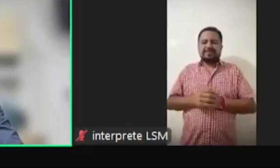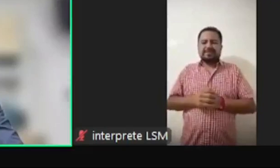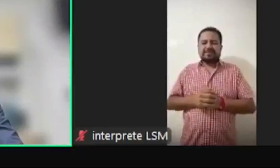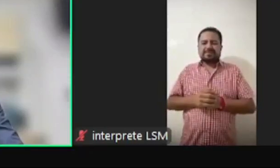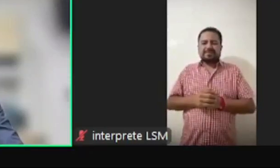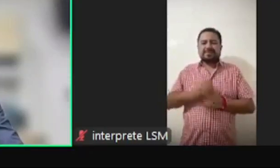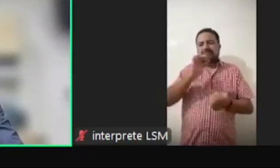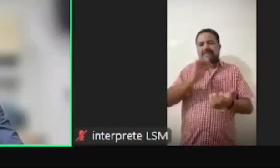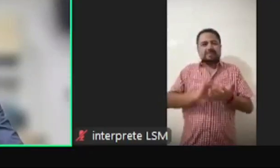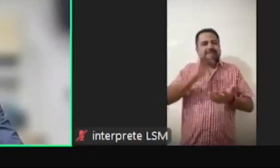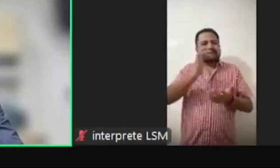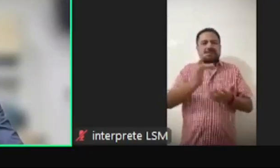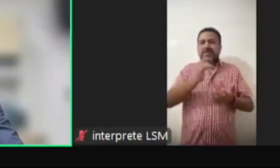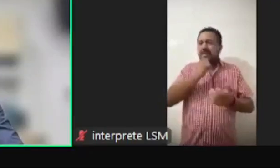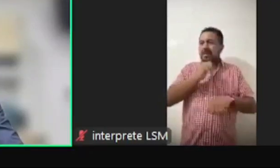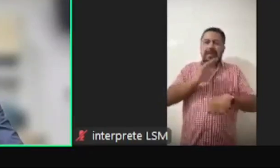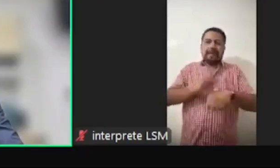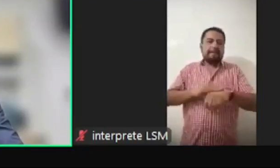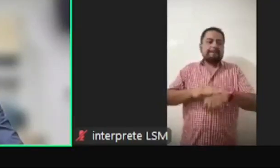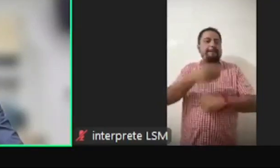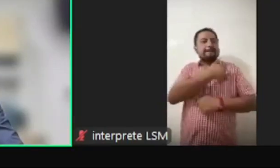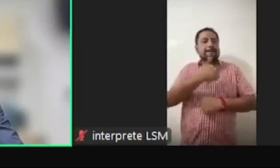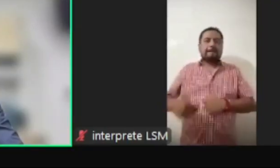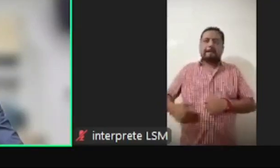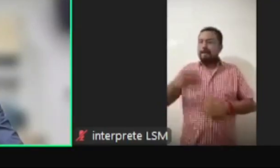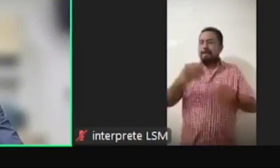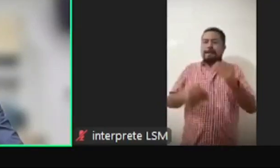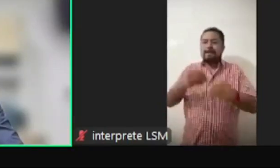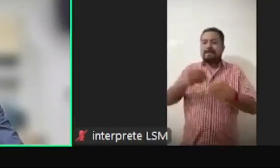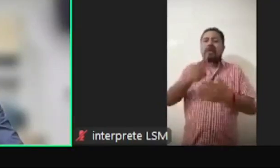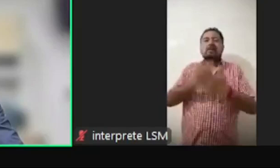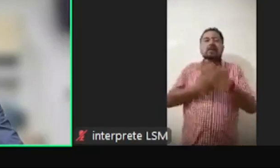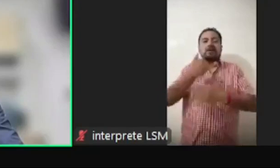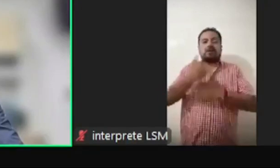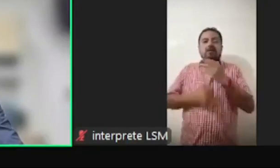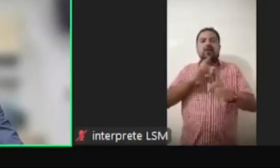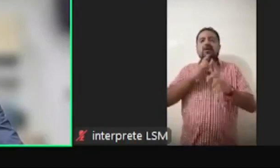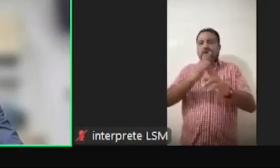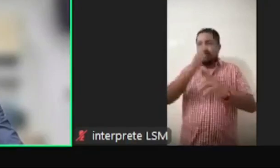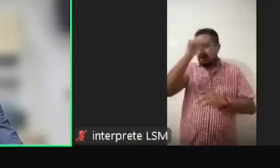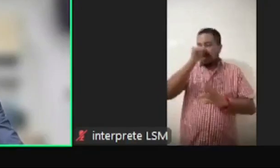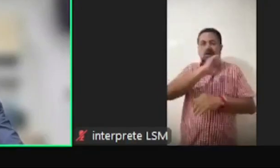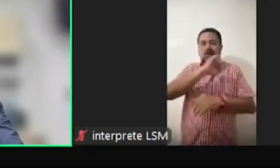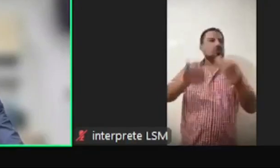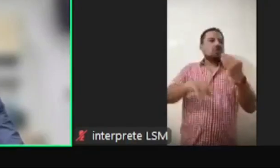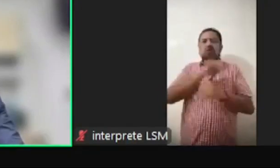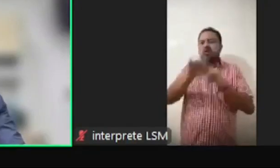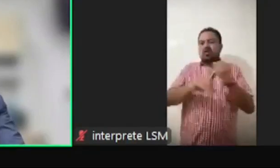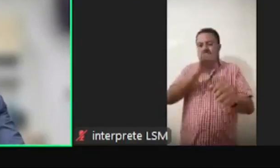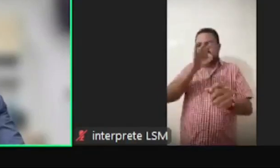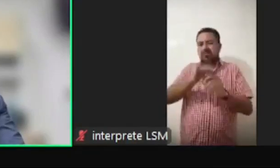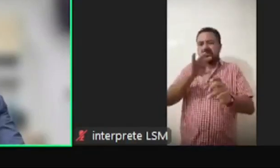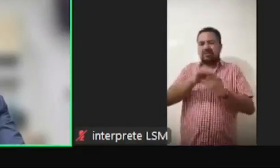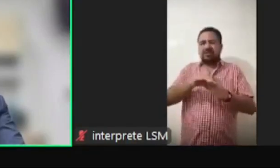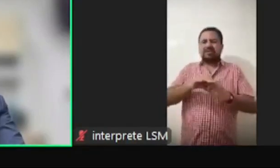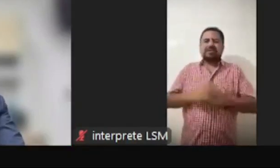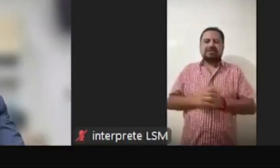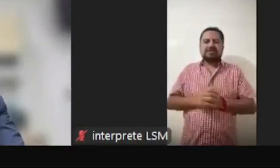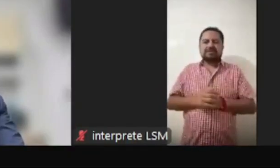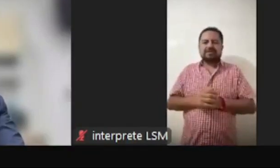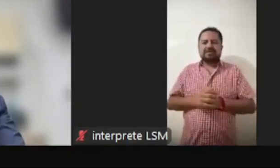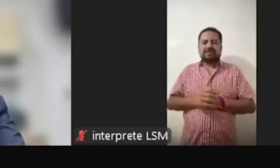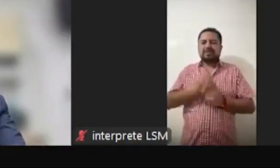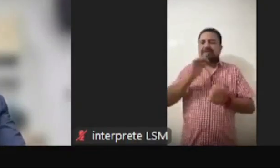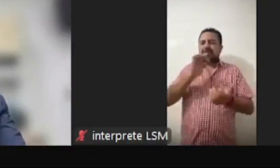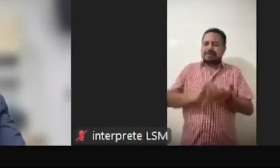Gracias, magistrada. Magistrada presidenta, magistradas, magistrado, el proyecto de resolución fue aprobado por unanimidad de votos.